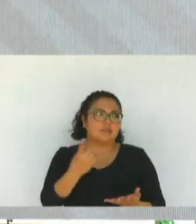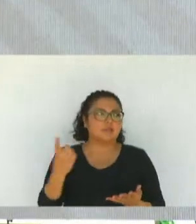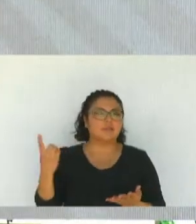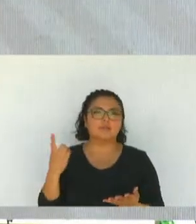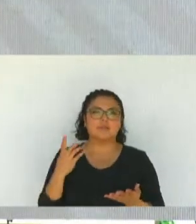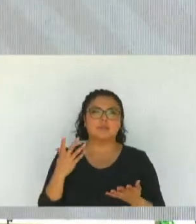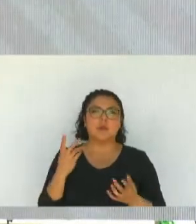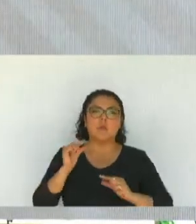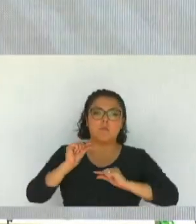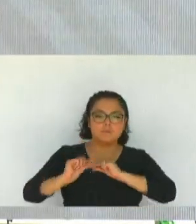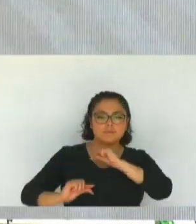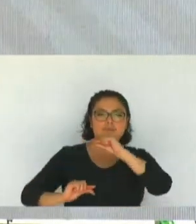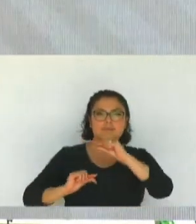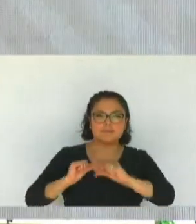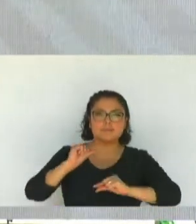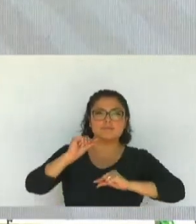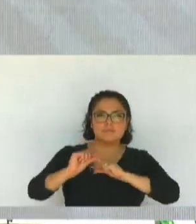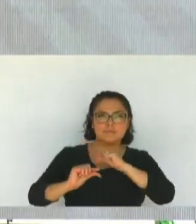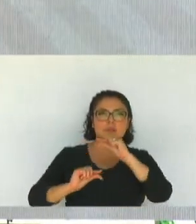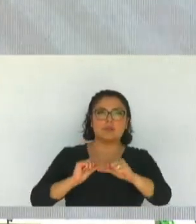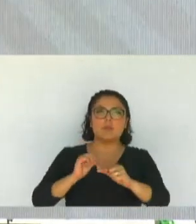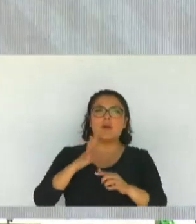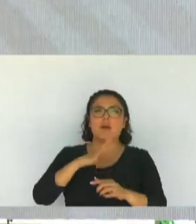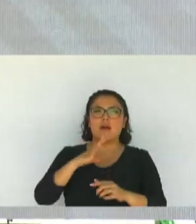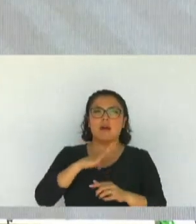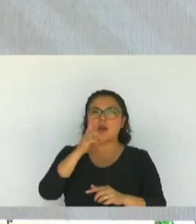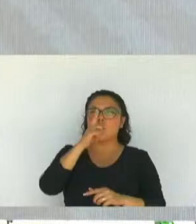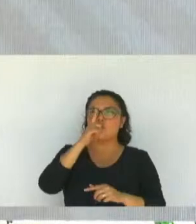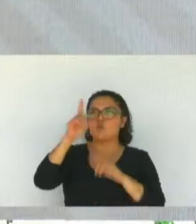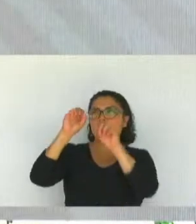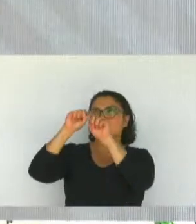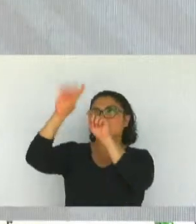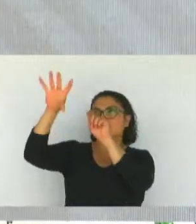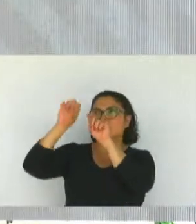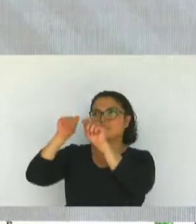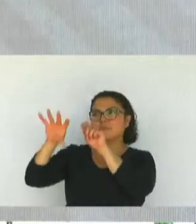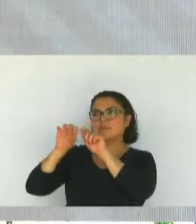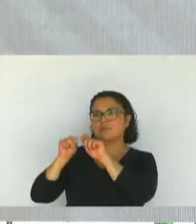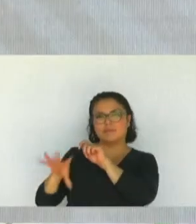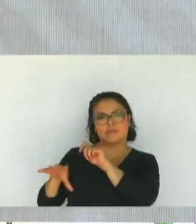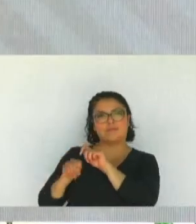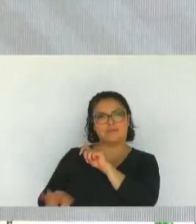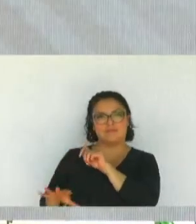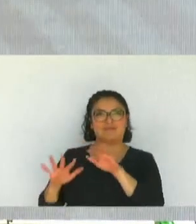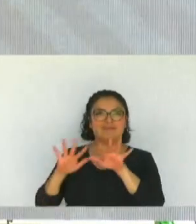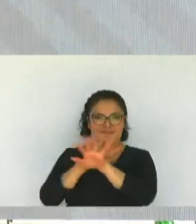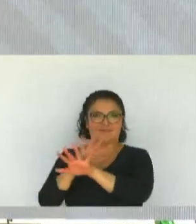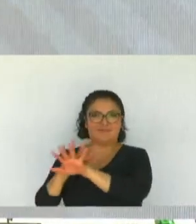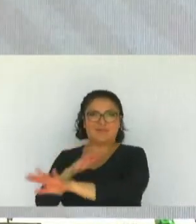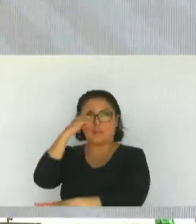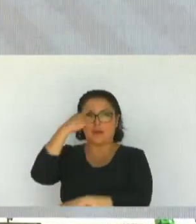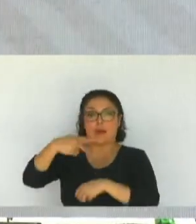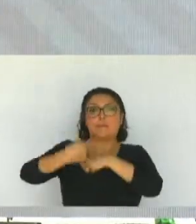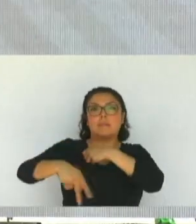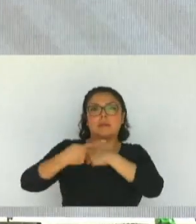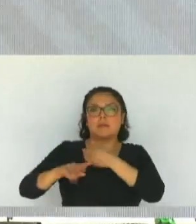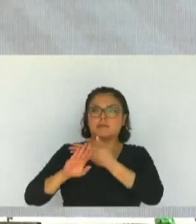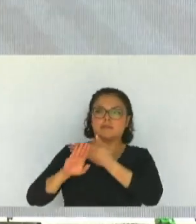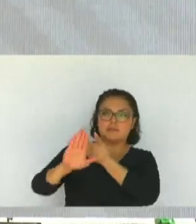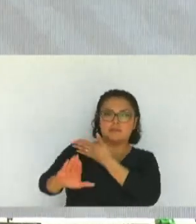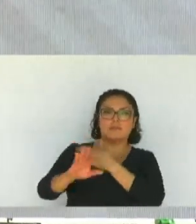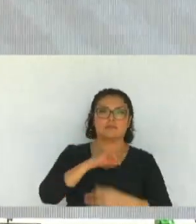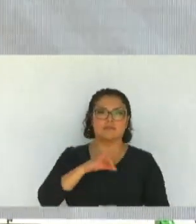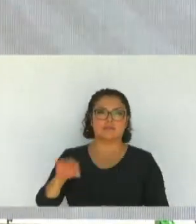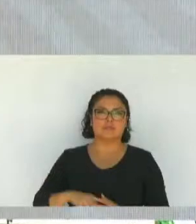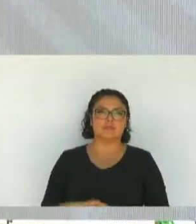se establecía un sistema de semáforo de riesgo epidemiológico semanal. Y dentro de ese plan, una de las medidas más